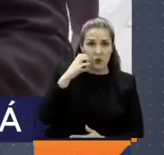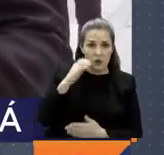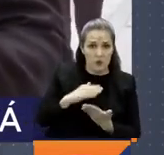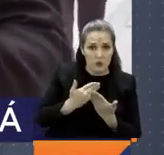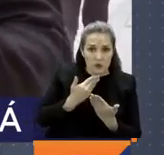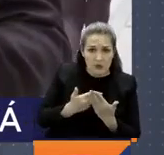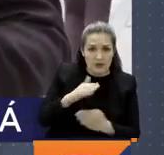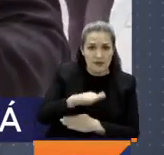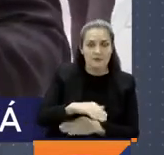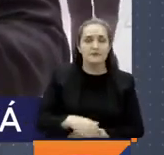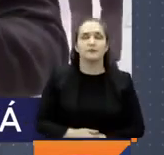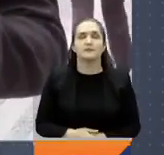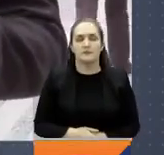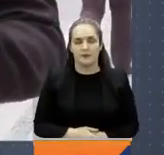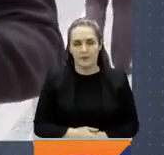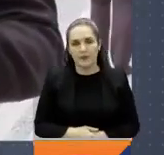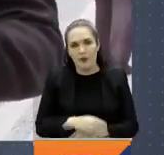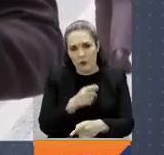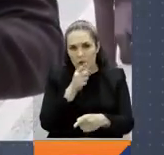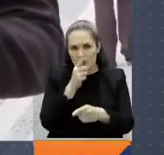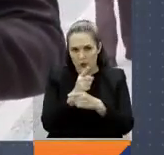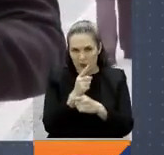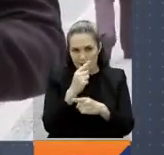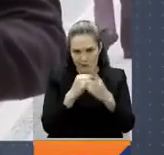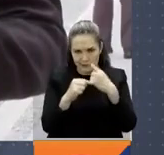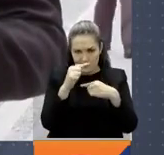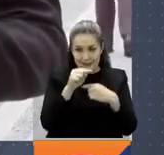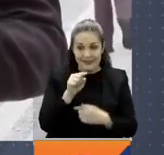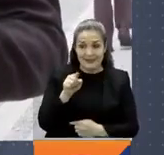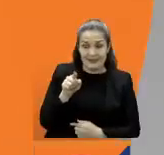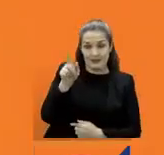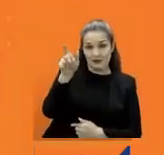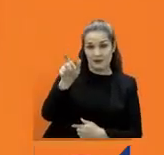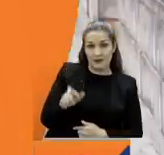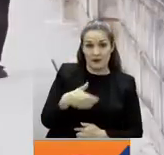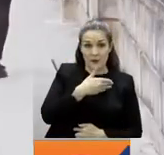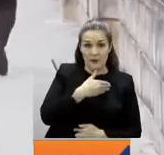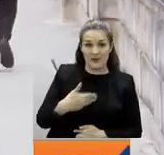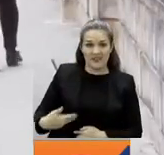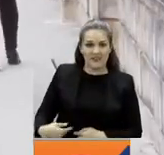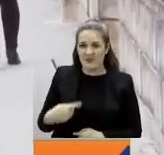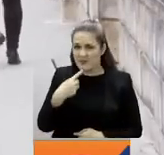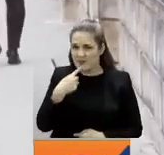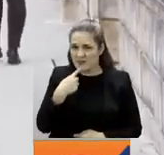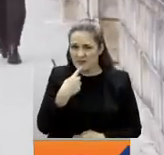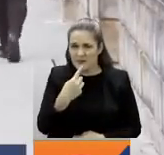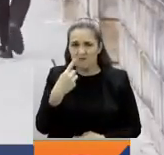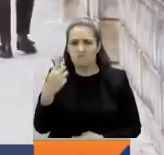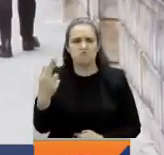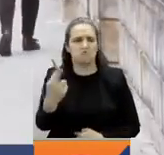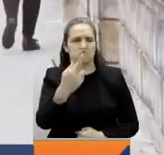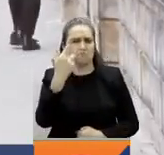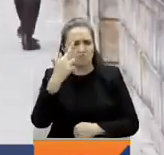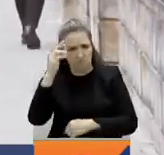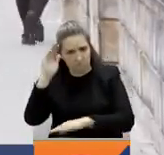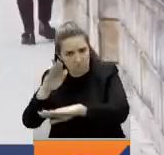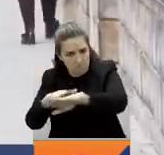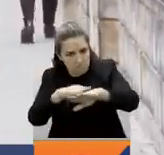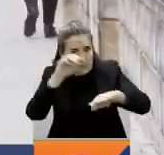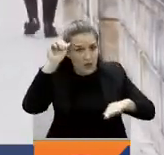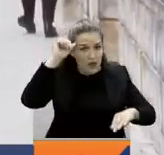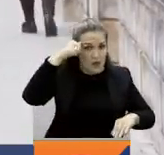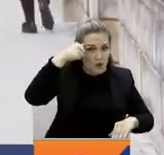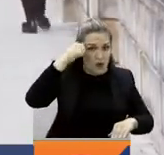Carolina, muy buenas tardes. Efectivamente, el mandatario recordó que en medio de las protestas y sobre todo de los bloqueos, hemos visto